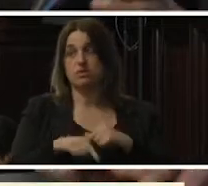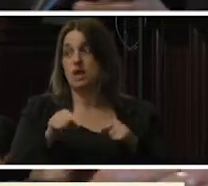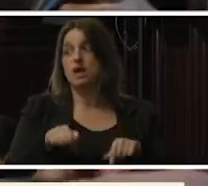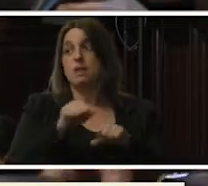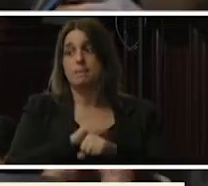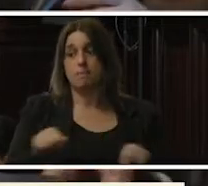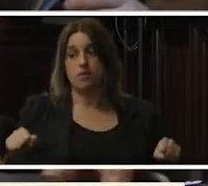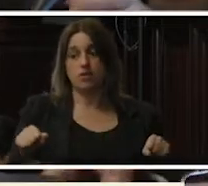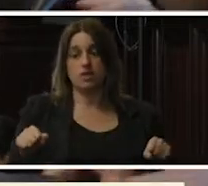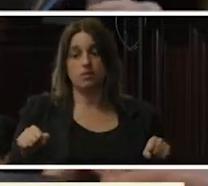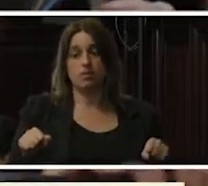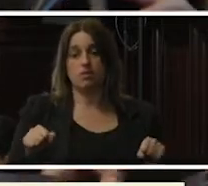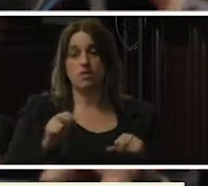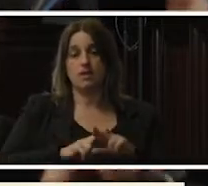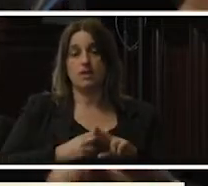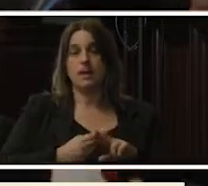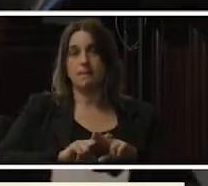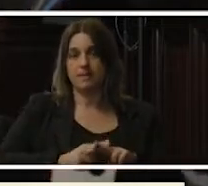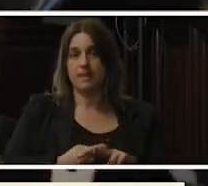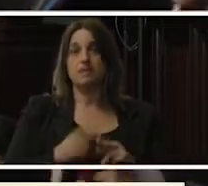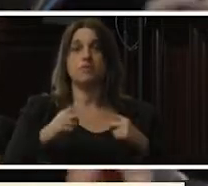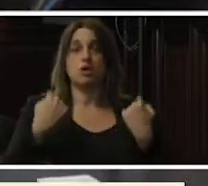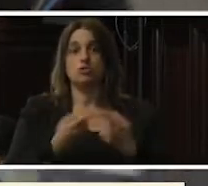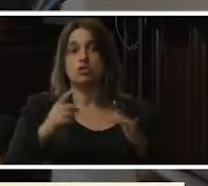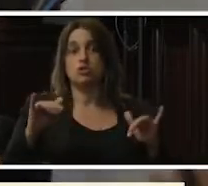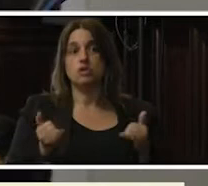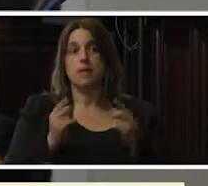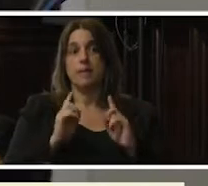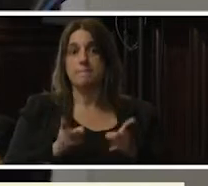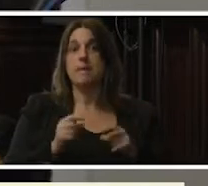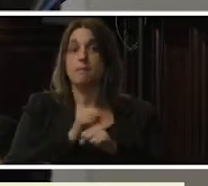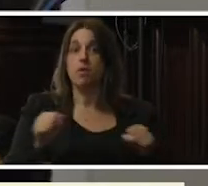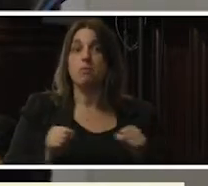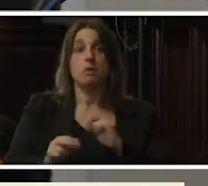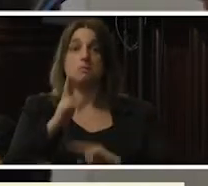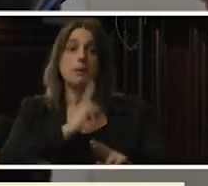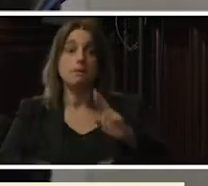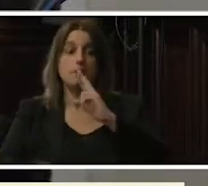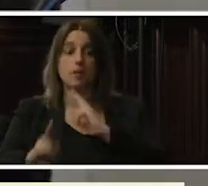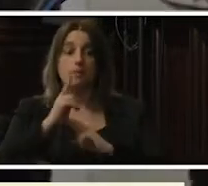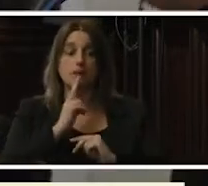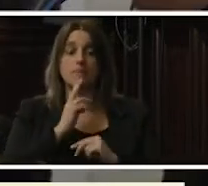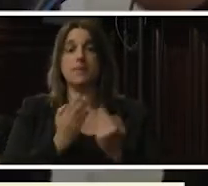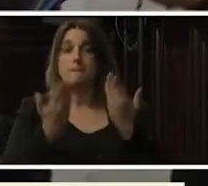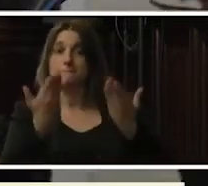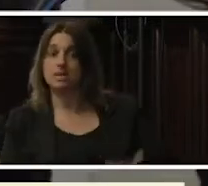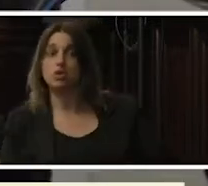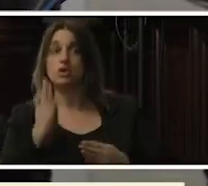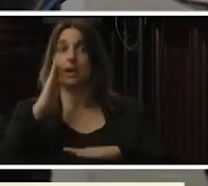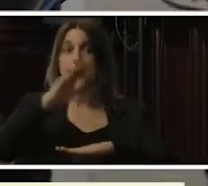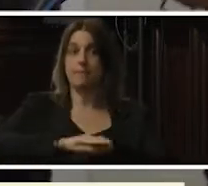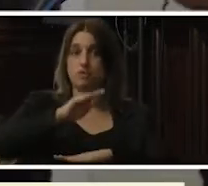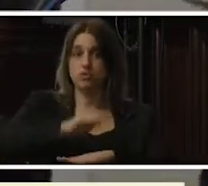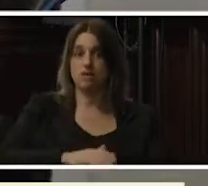de repetir, nosotros intervendremos también y ustedes podrán responder. La persona a cargo de